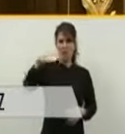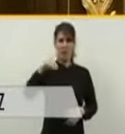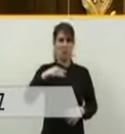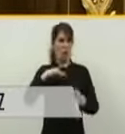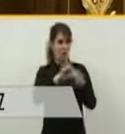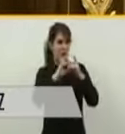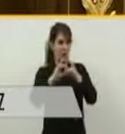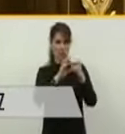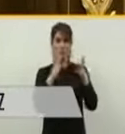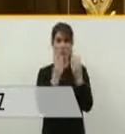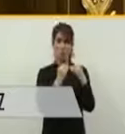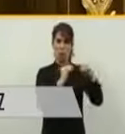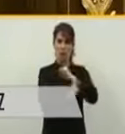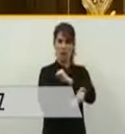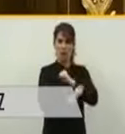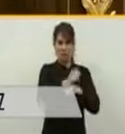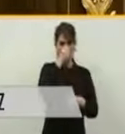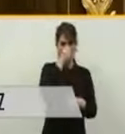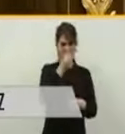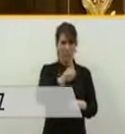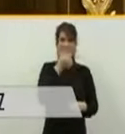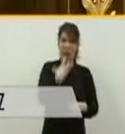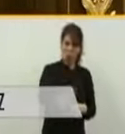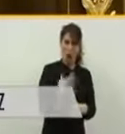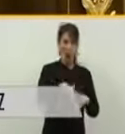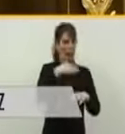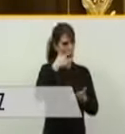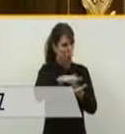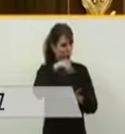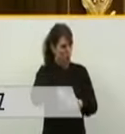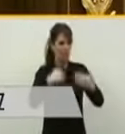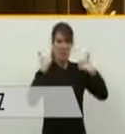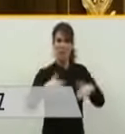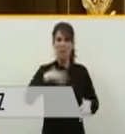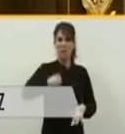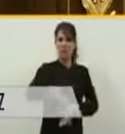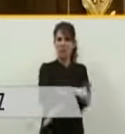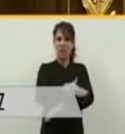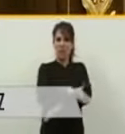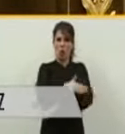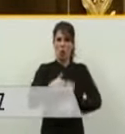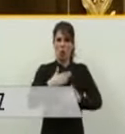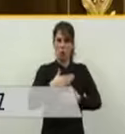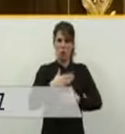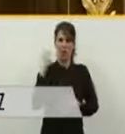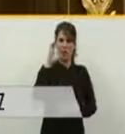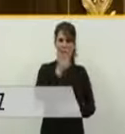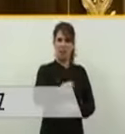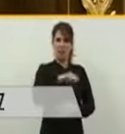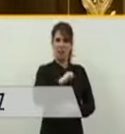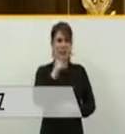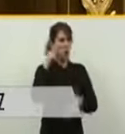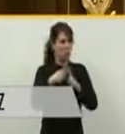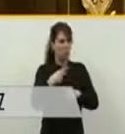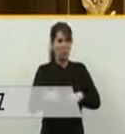Partido Socialista para que usted hoy aquí fuera hoy ya el presidente de nuestro gobierno, de nuestro país, para poder hacer políticas de izquierdas.